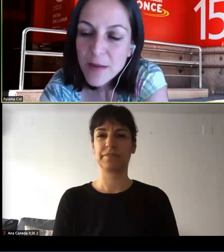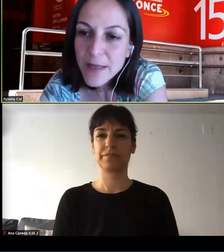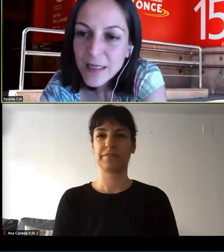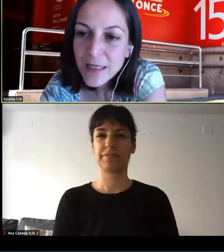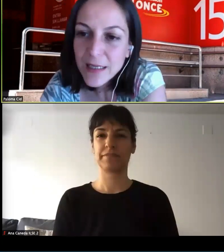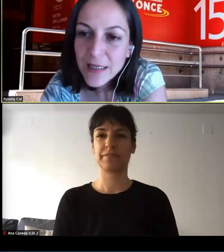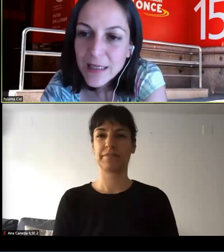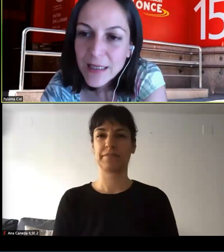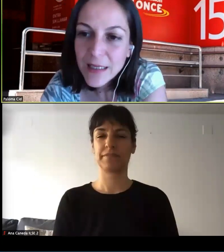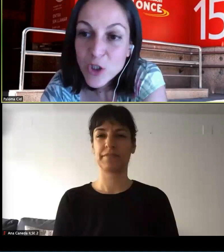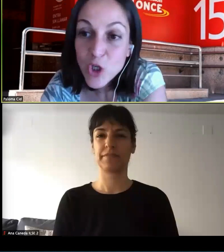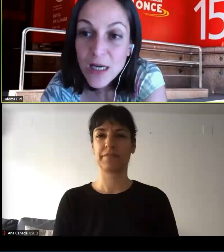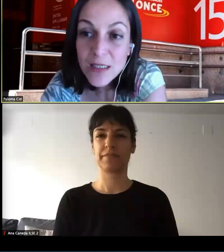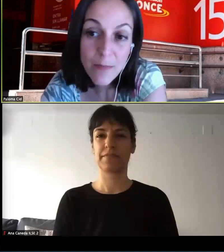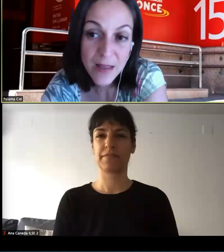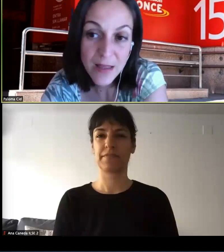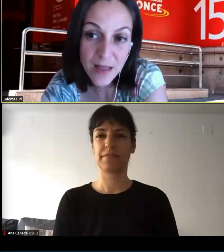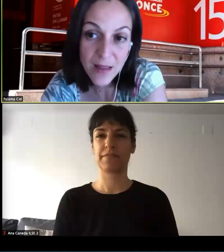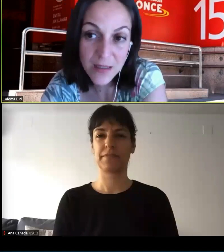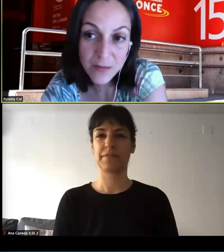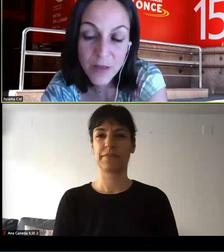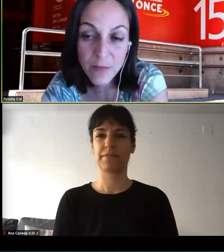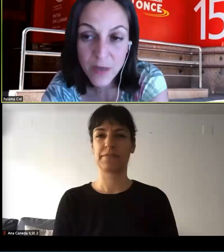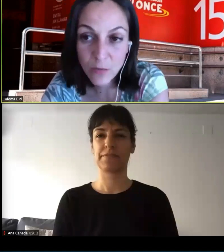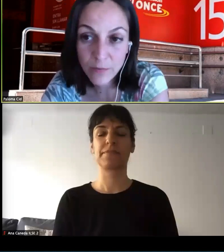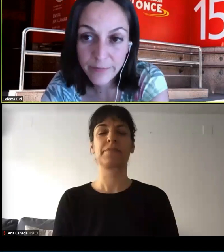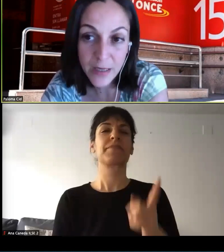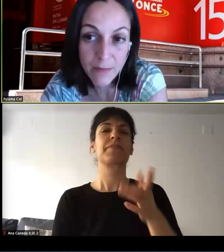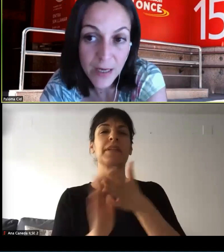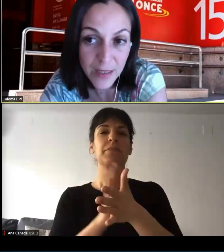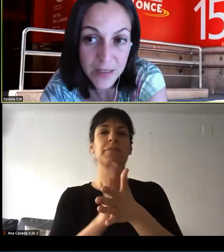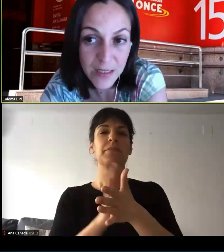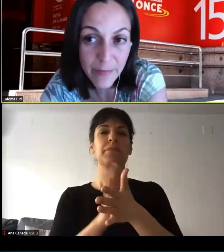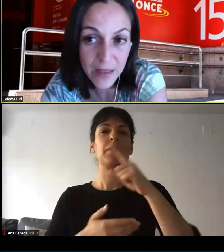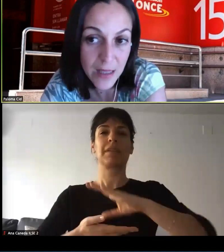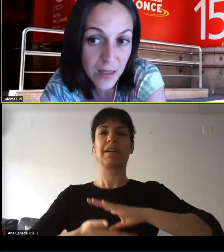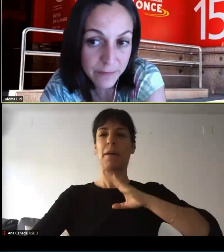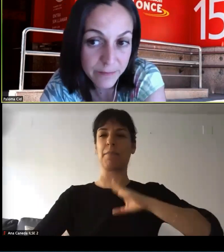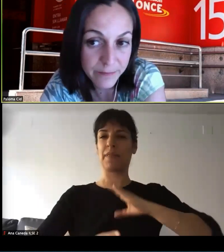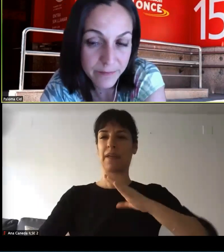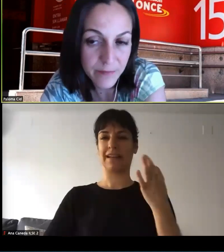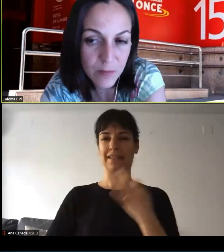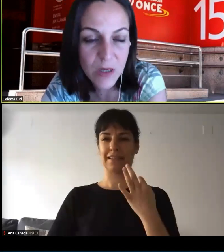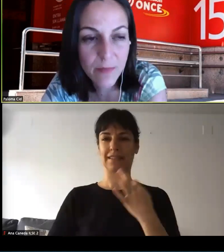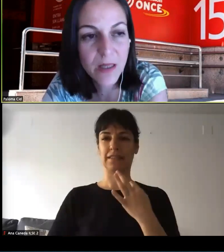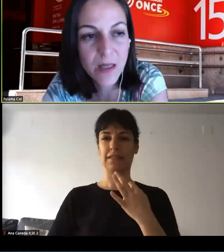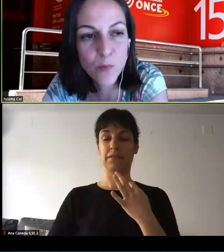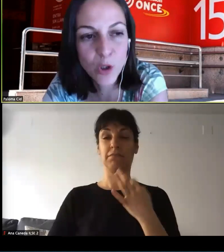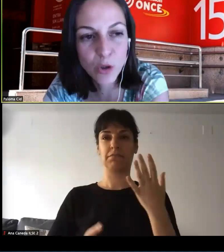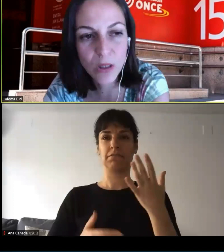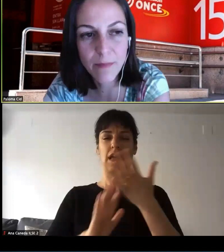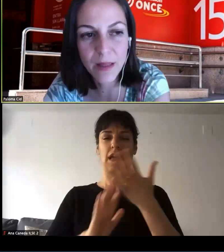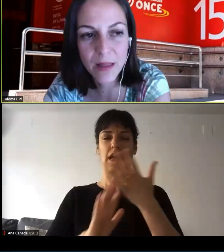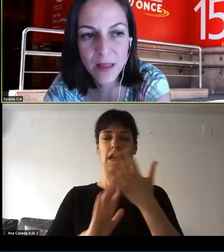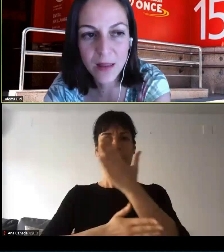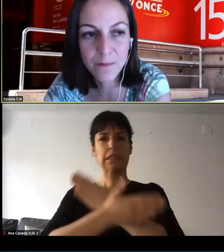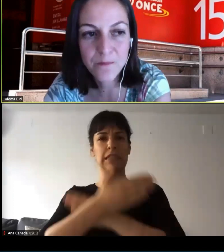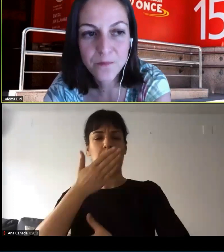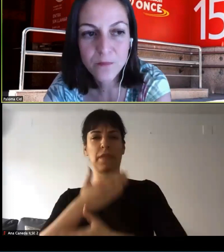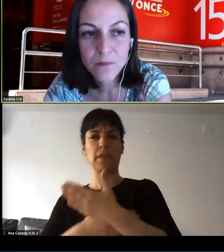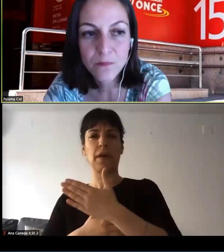Vamos a ver qué son las capacidades. Primero, para hablar de discapacidad, vamos a aprender un poquito de